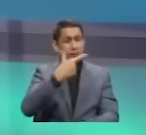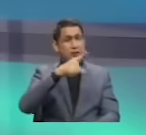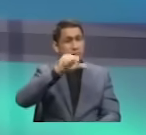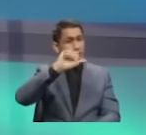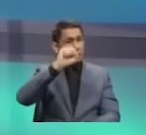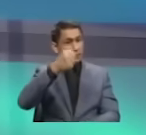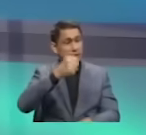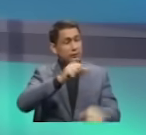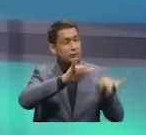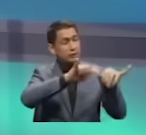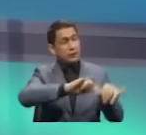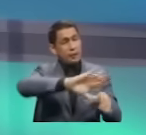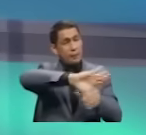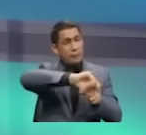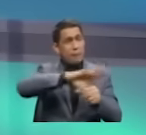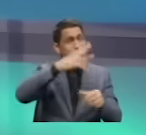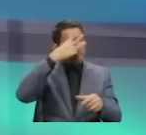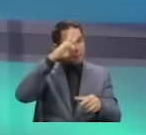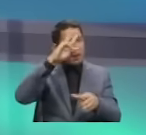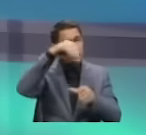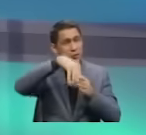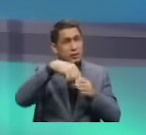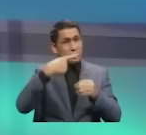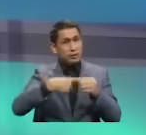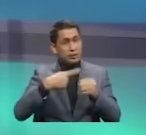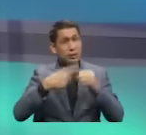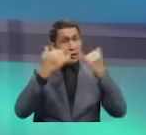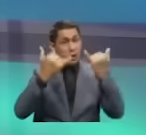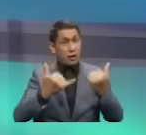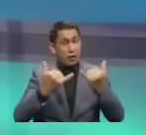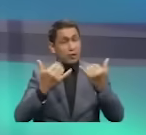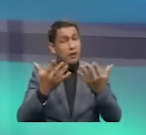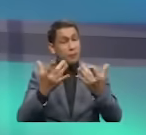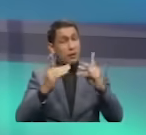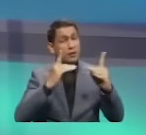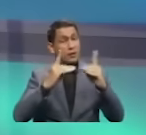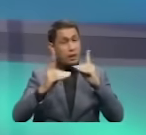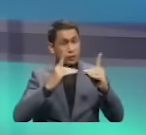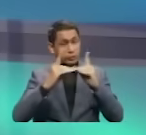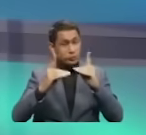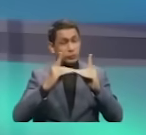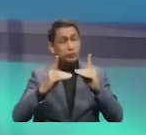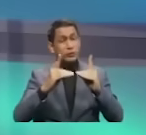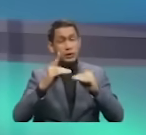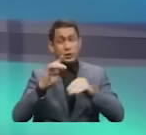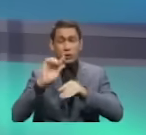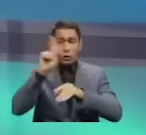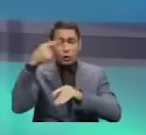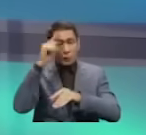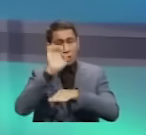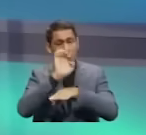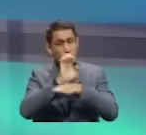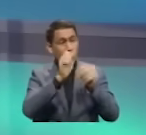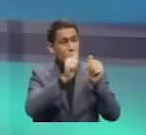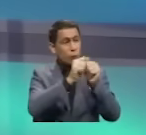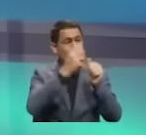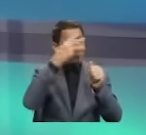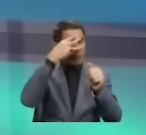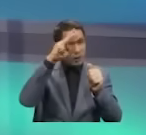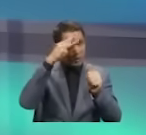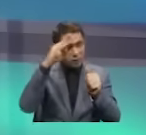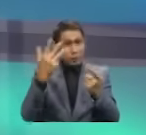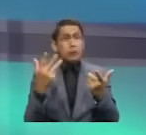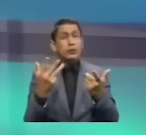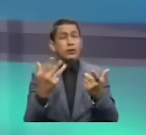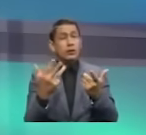México en Quito y que existe la apertura para abrir un diálogo. Su condición legal es de solicitante de un asilo político. La